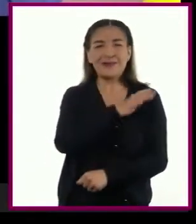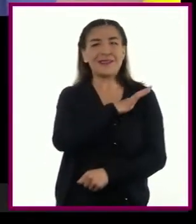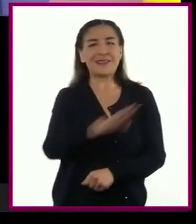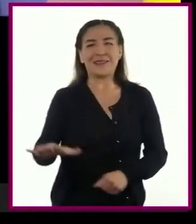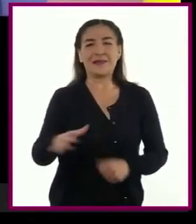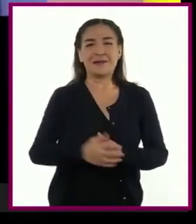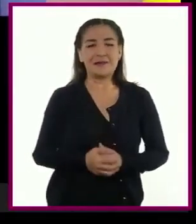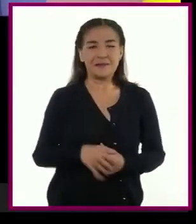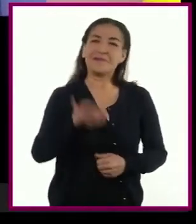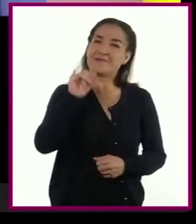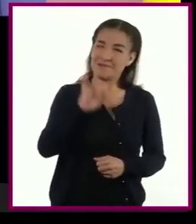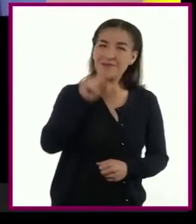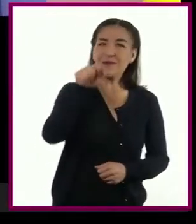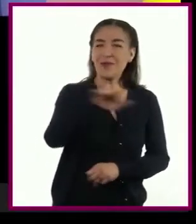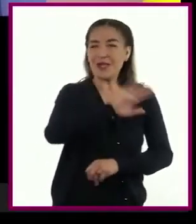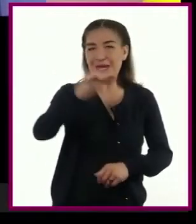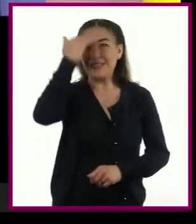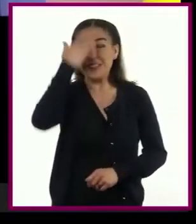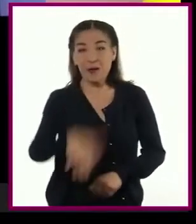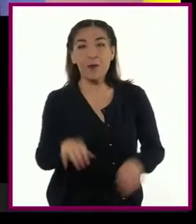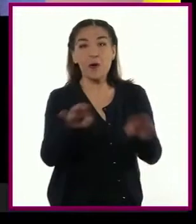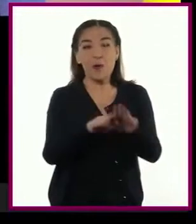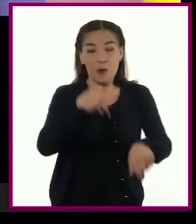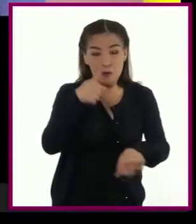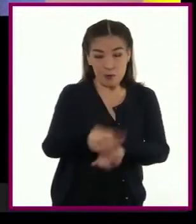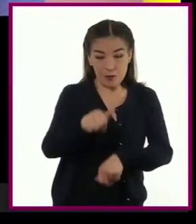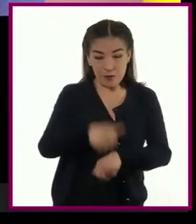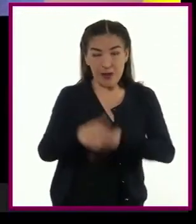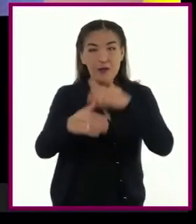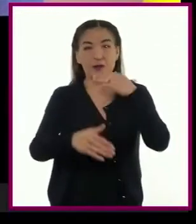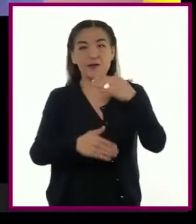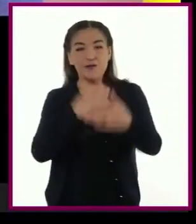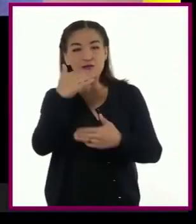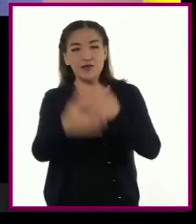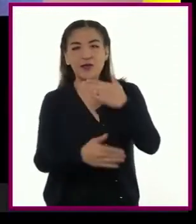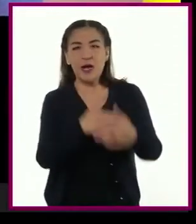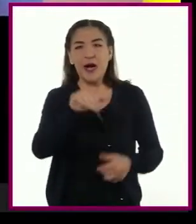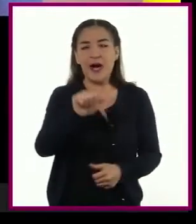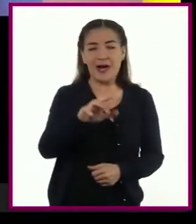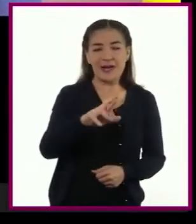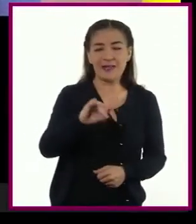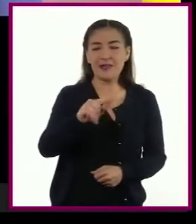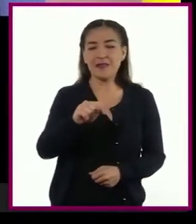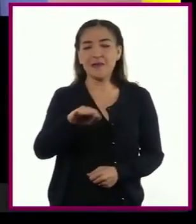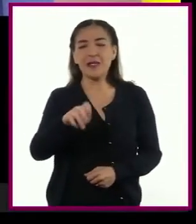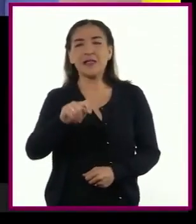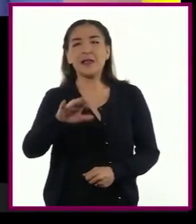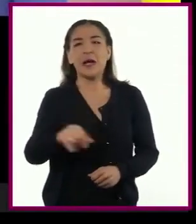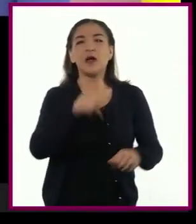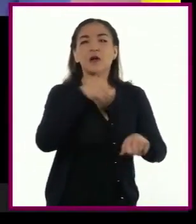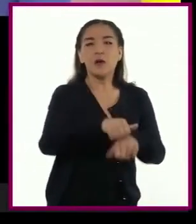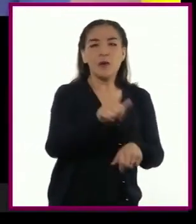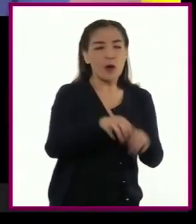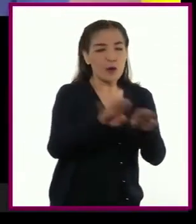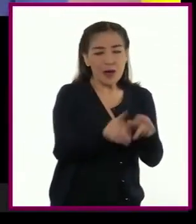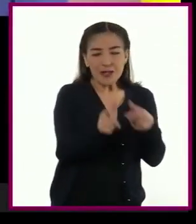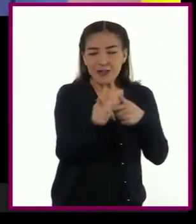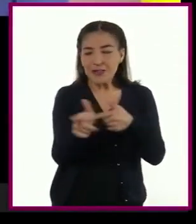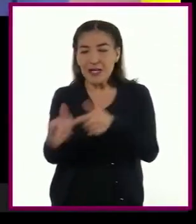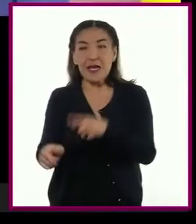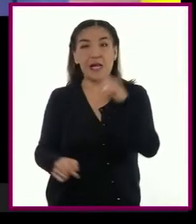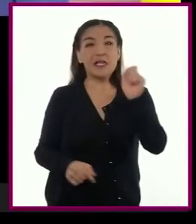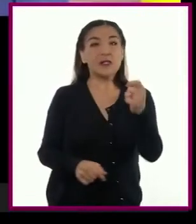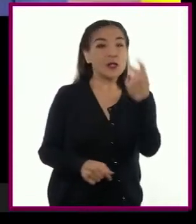fue. Ustedes ya saben que una sucesión aritmética es una serie de números tales que la diferencia de